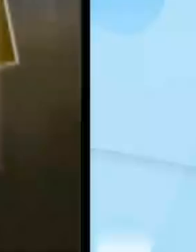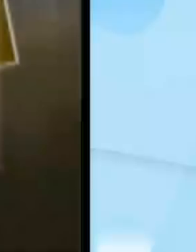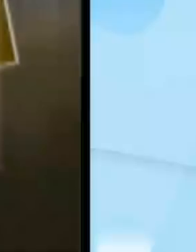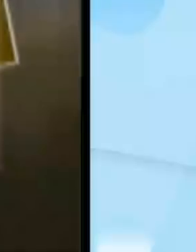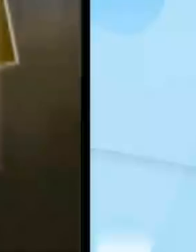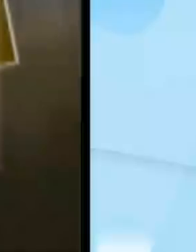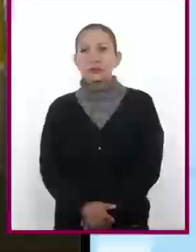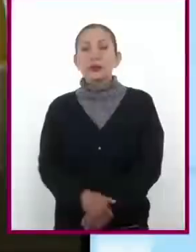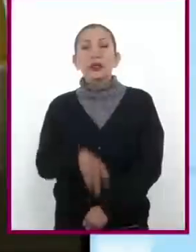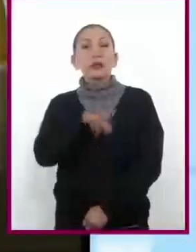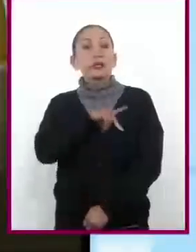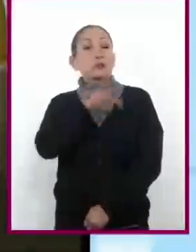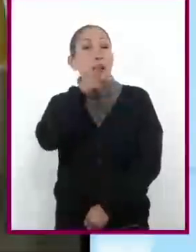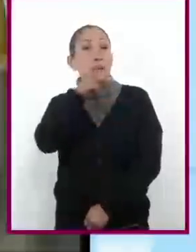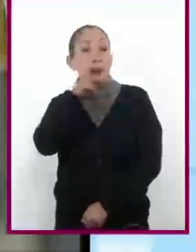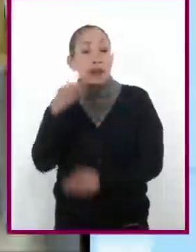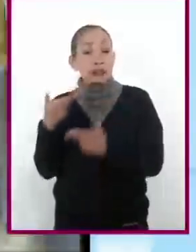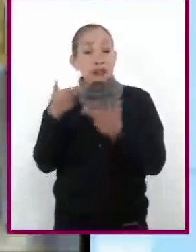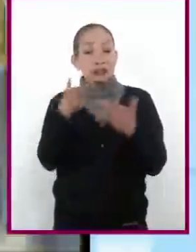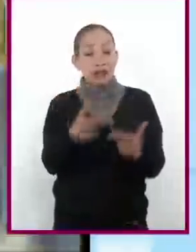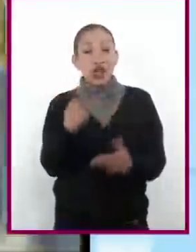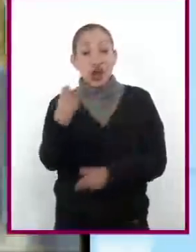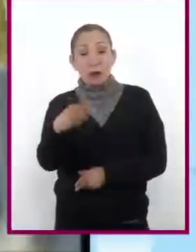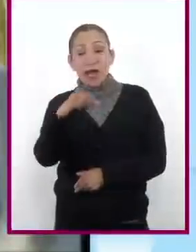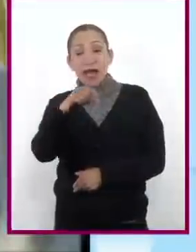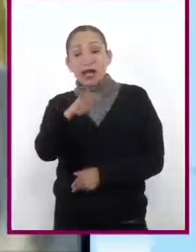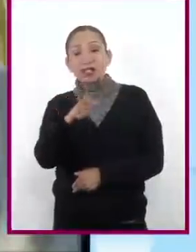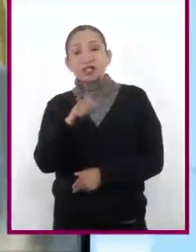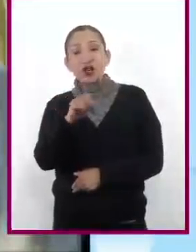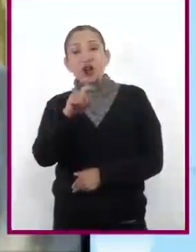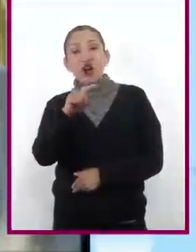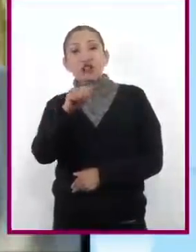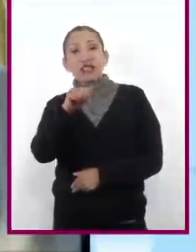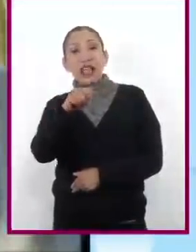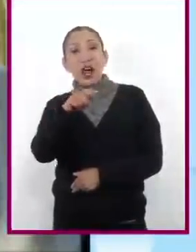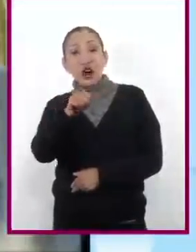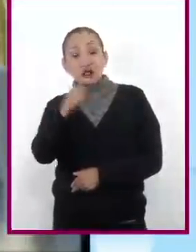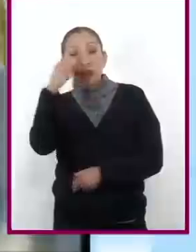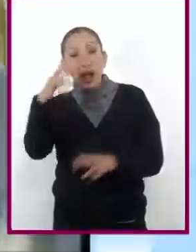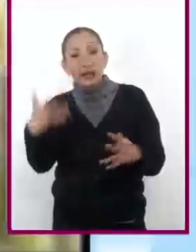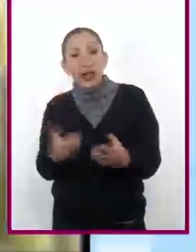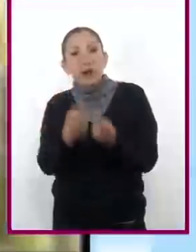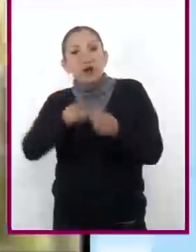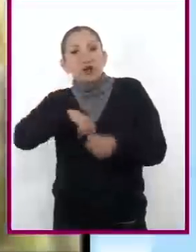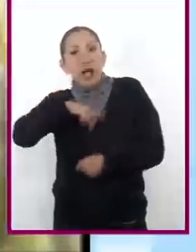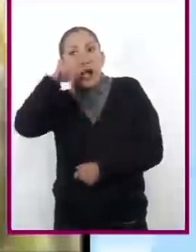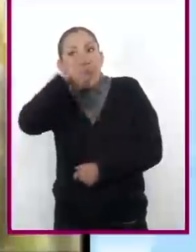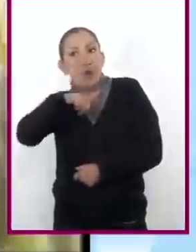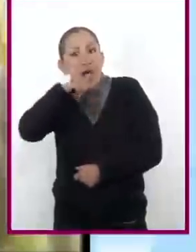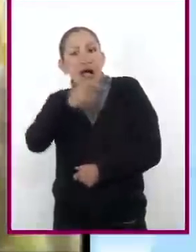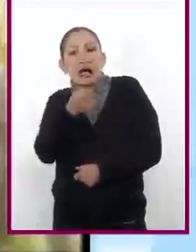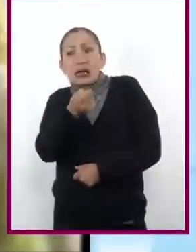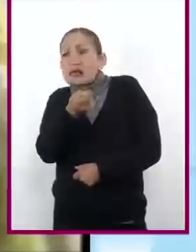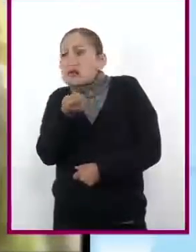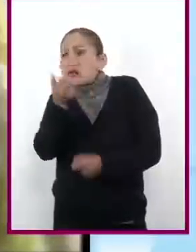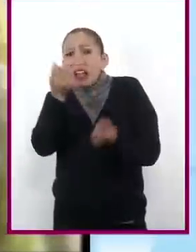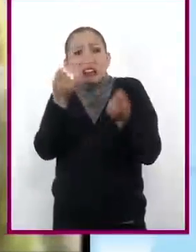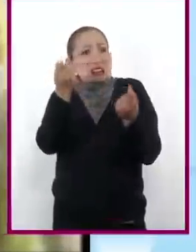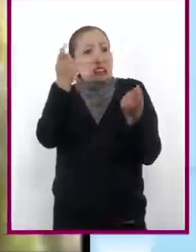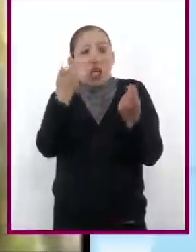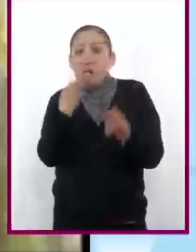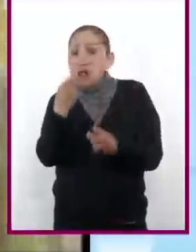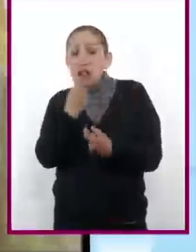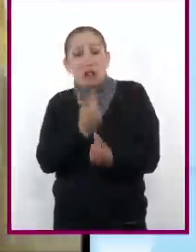Mis papás nos pusieron nombres chocholtecos como parte de un esfuerzo para rescatar nuestra lengua. Ya casi nadie la habla, ni